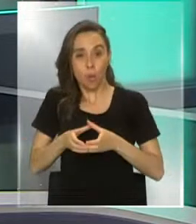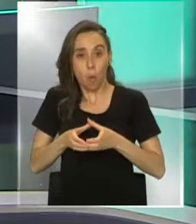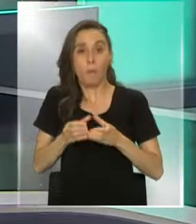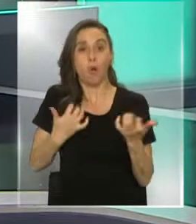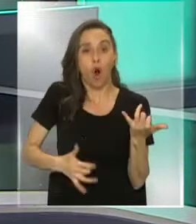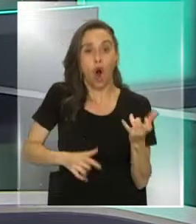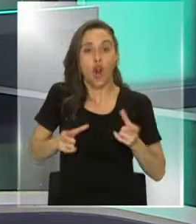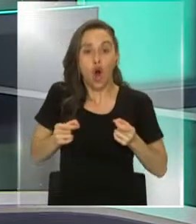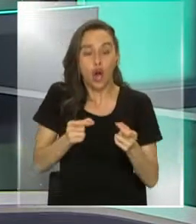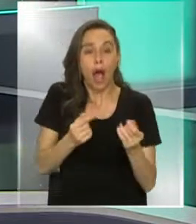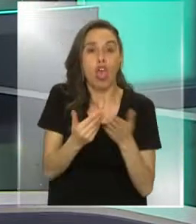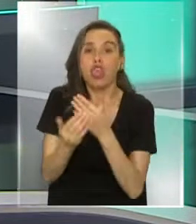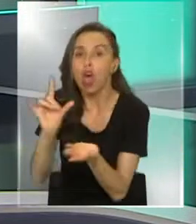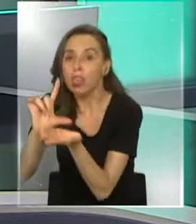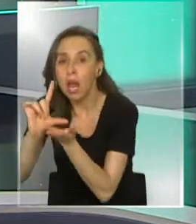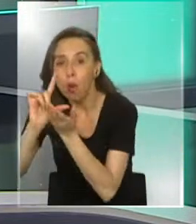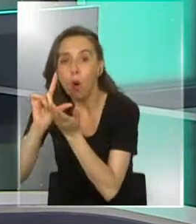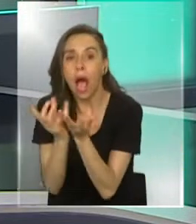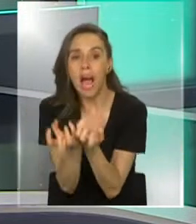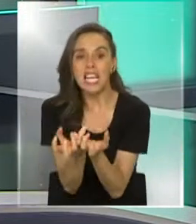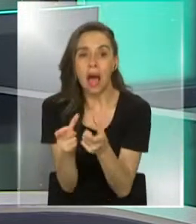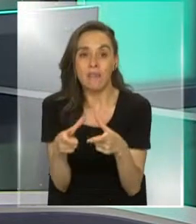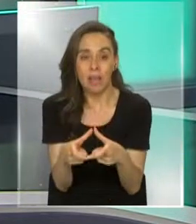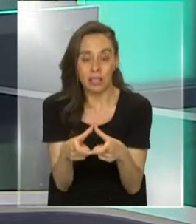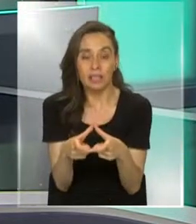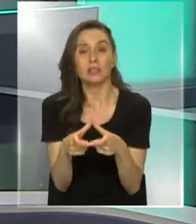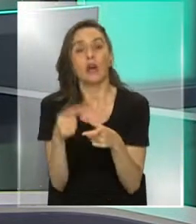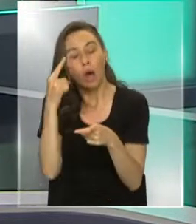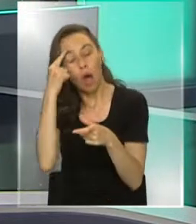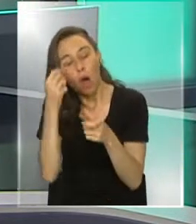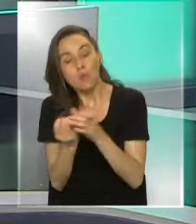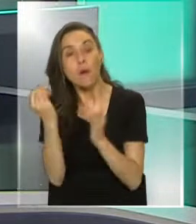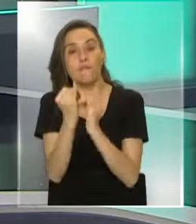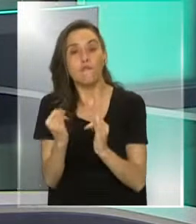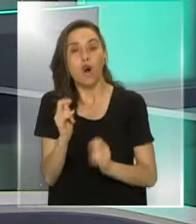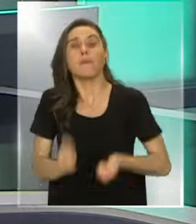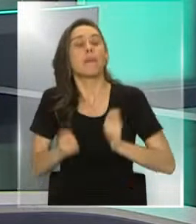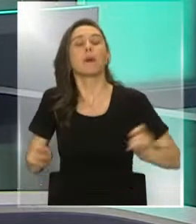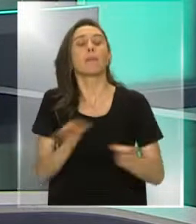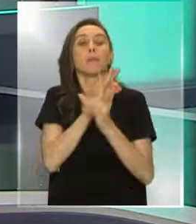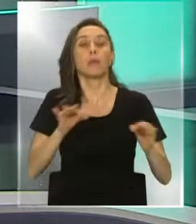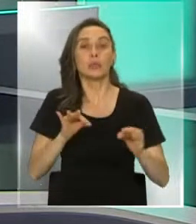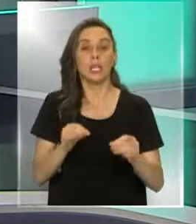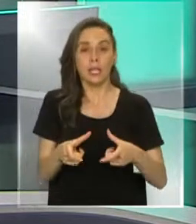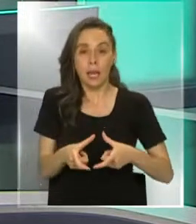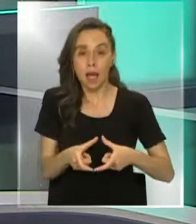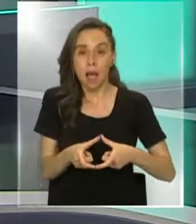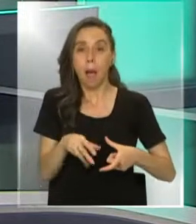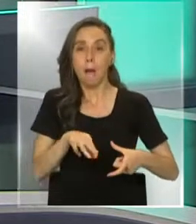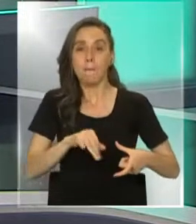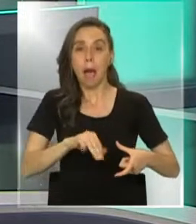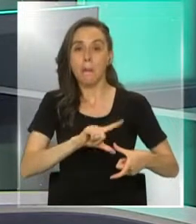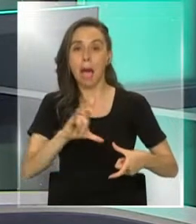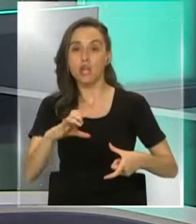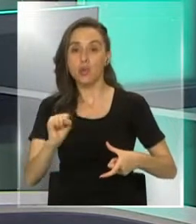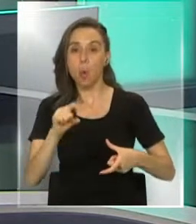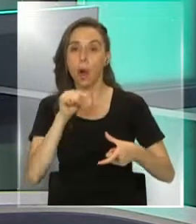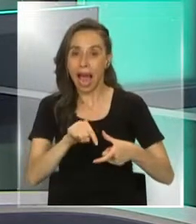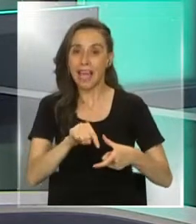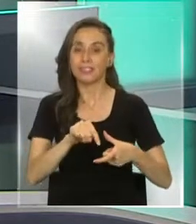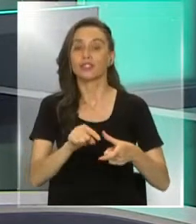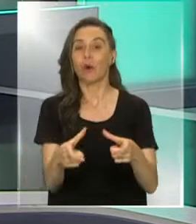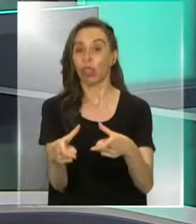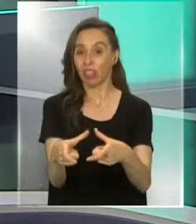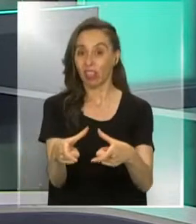donde grabarlo hasta nuevas formas de componer sus melodías. ¿El resultado cuál fue? Mamayuca, hoy considerado uno de